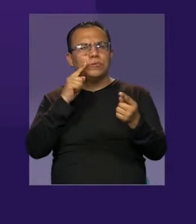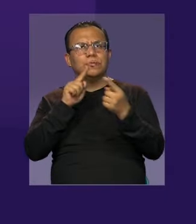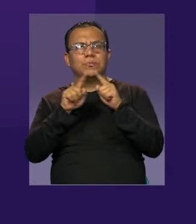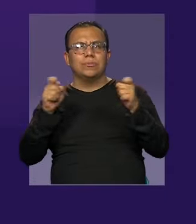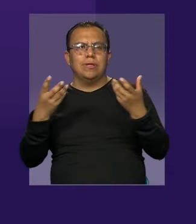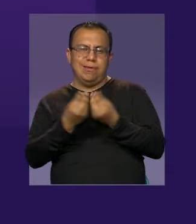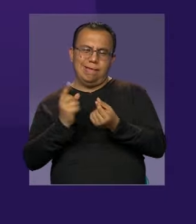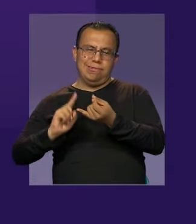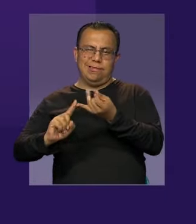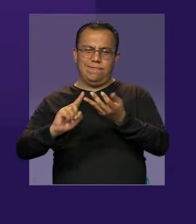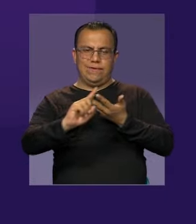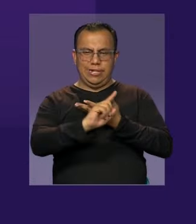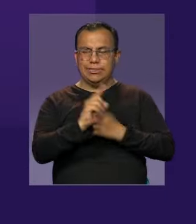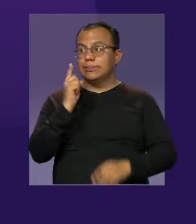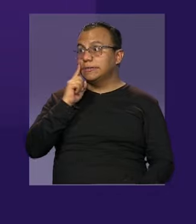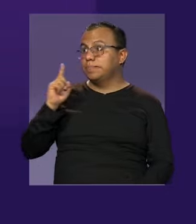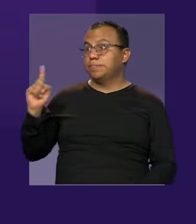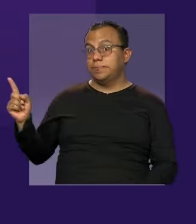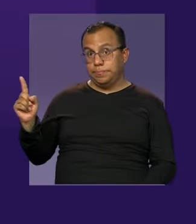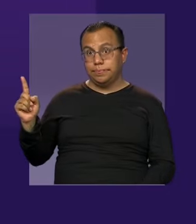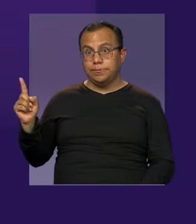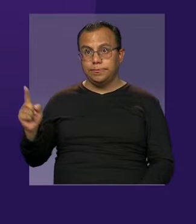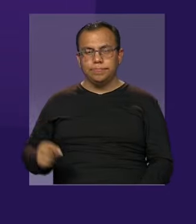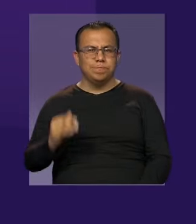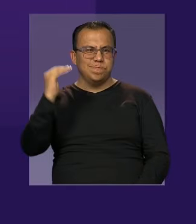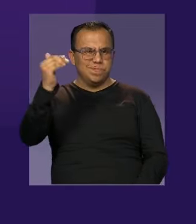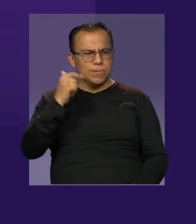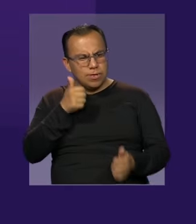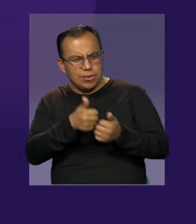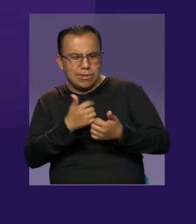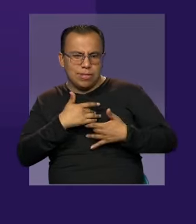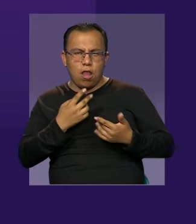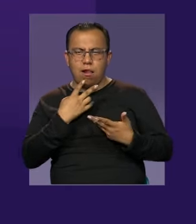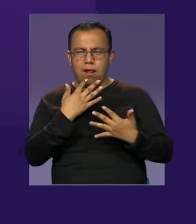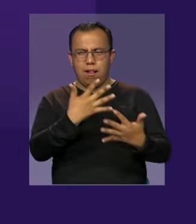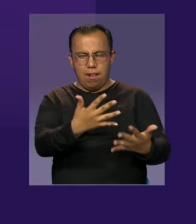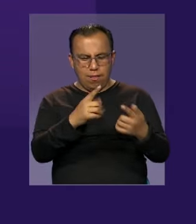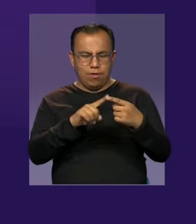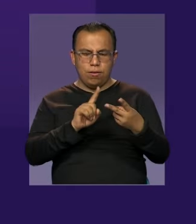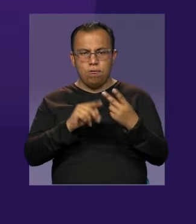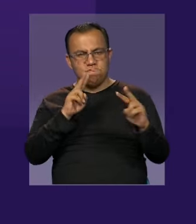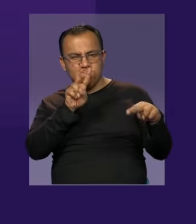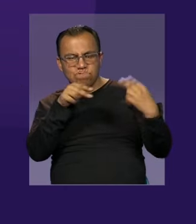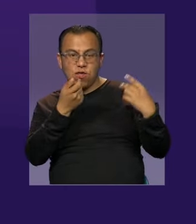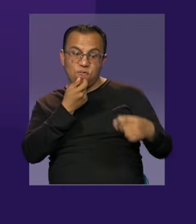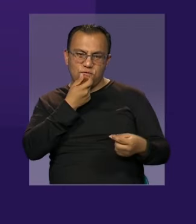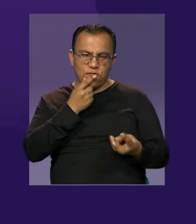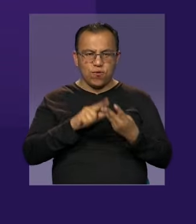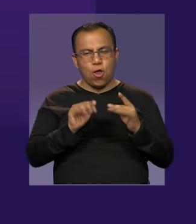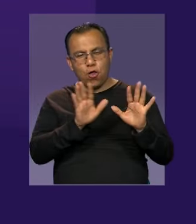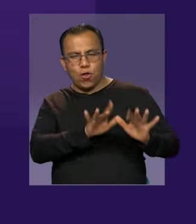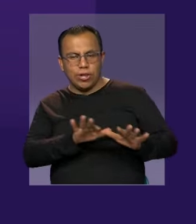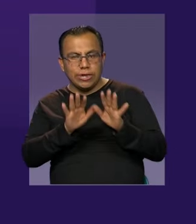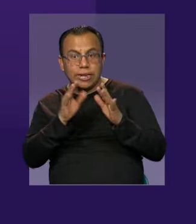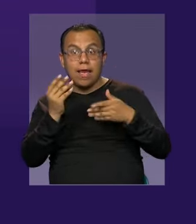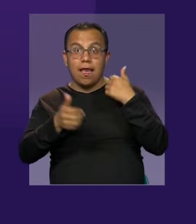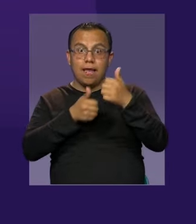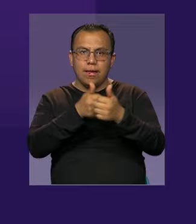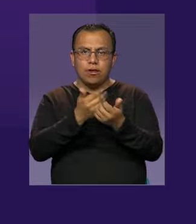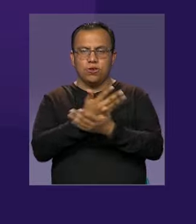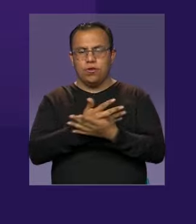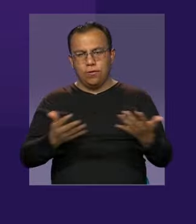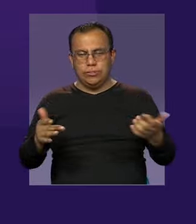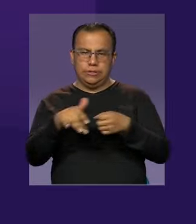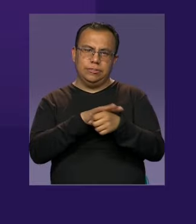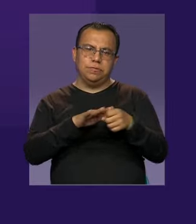de diversas maneras: intimidaciones, acoso verbal, miradas, silbidos, toqueteos, acecho, entre